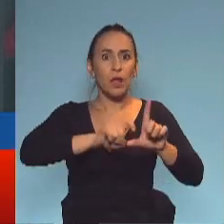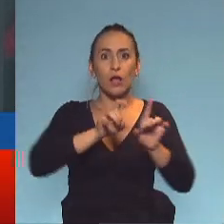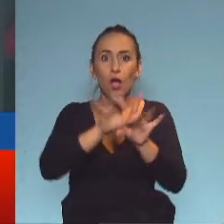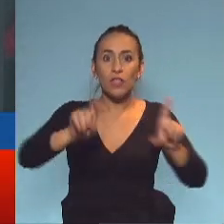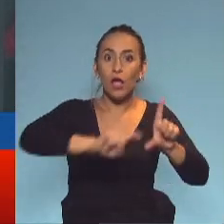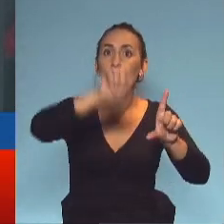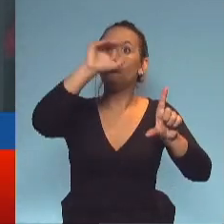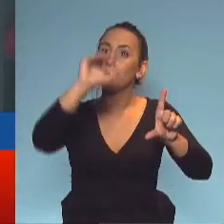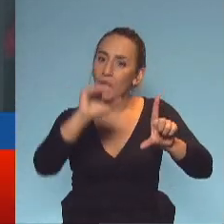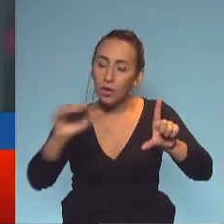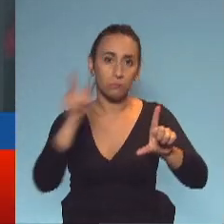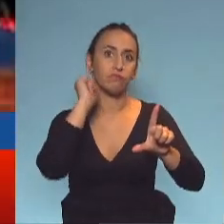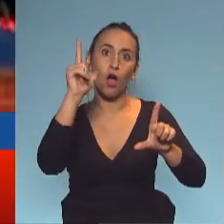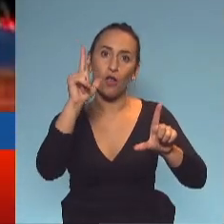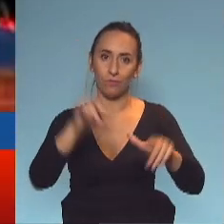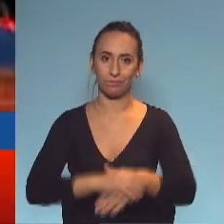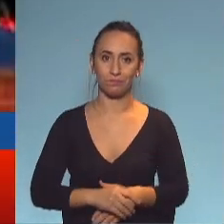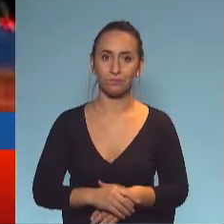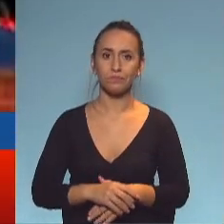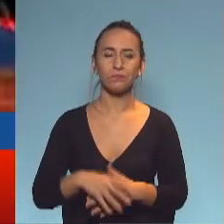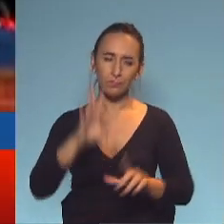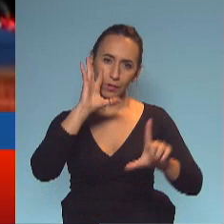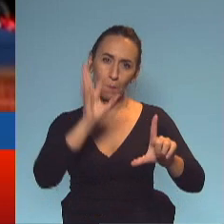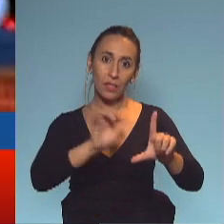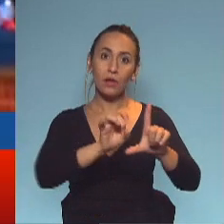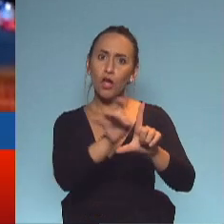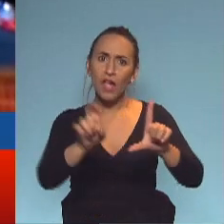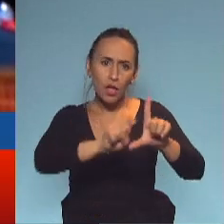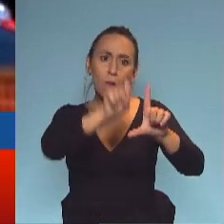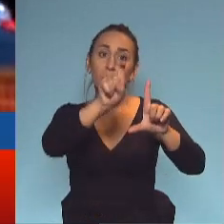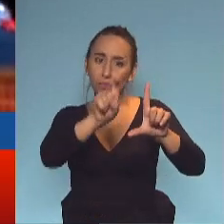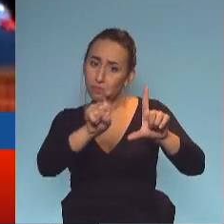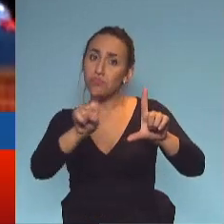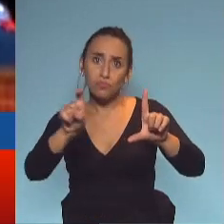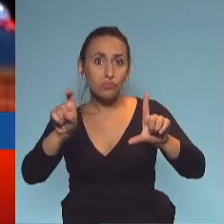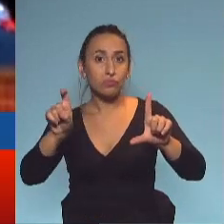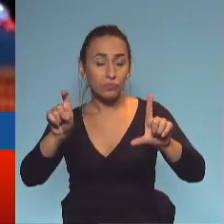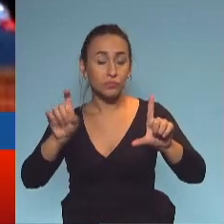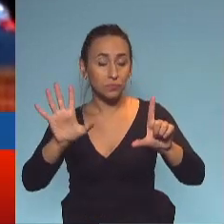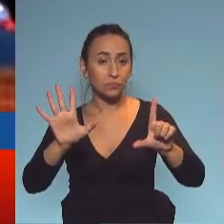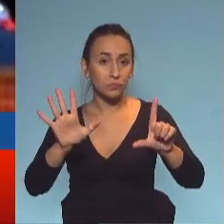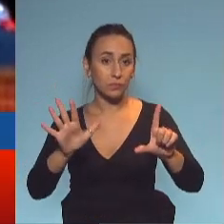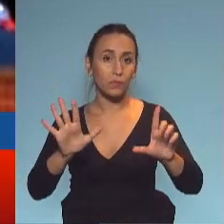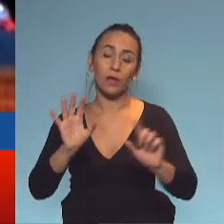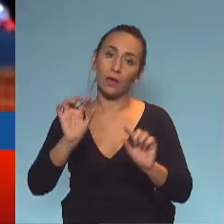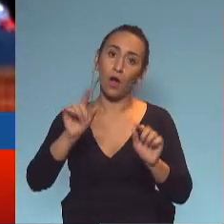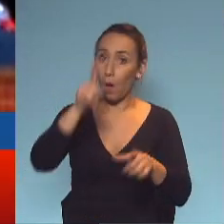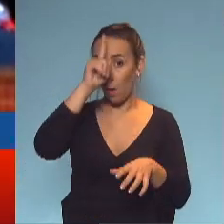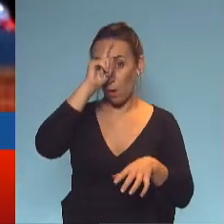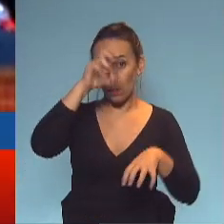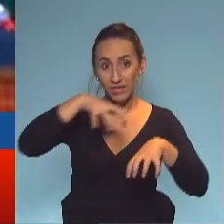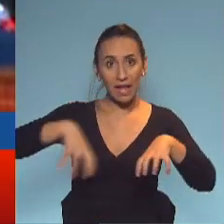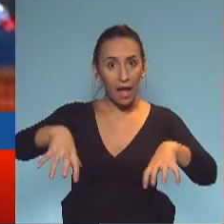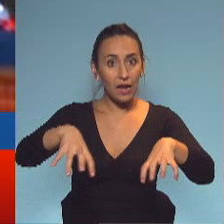casos y contagios. Se está viendo un amesetamiento, esto indudablemente le ha sacado presión al